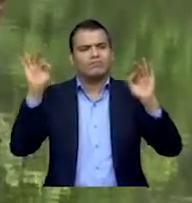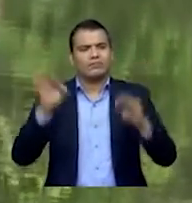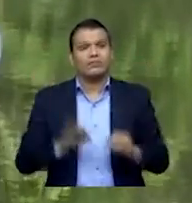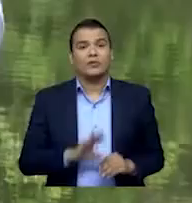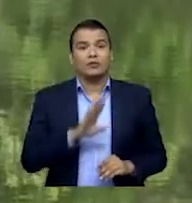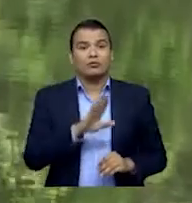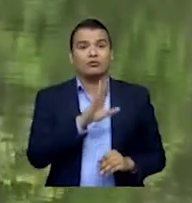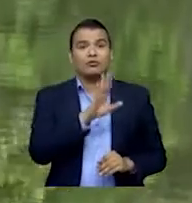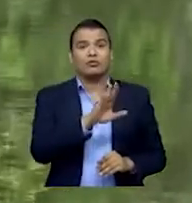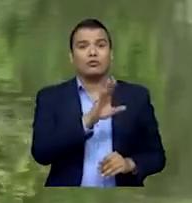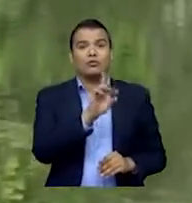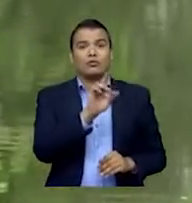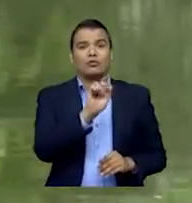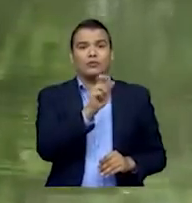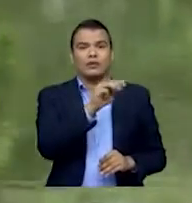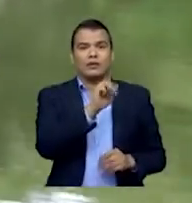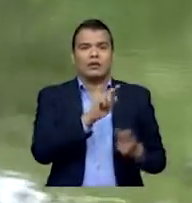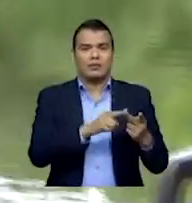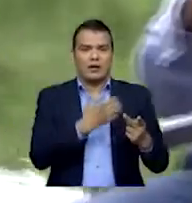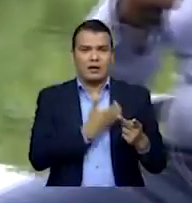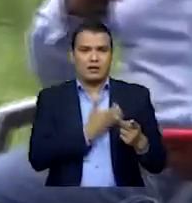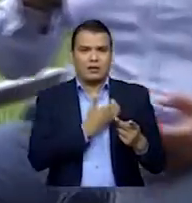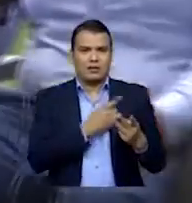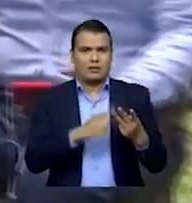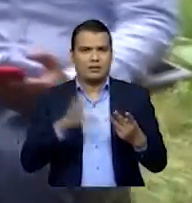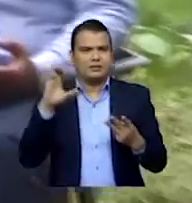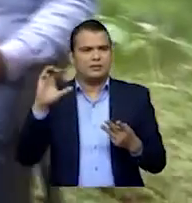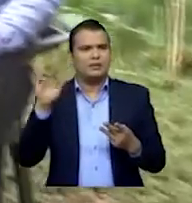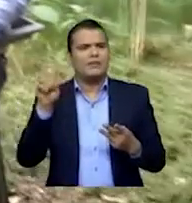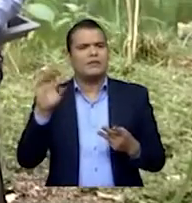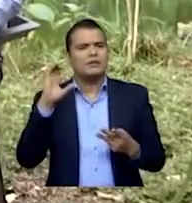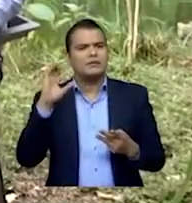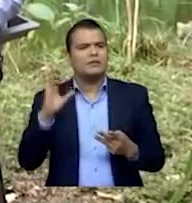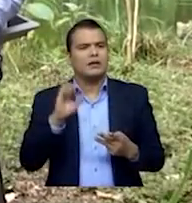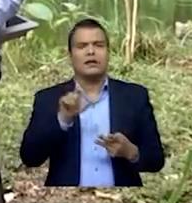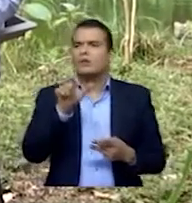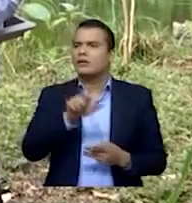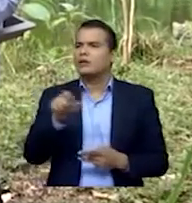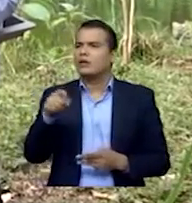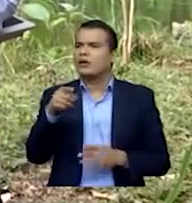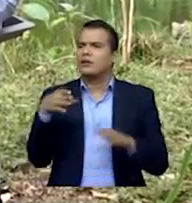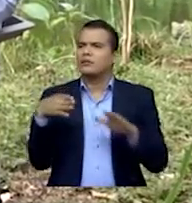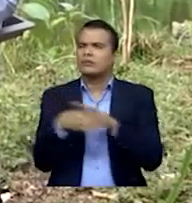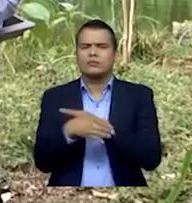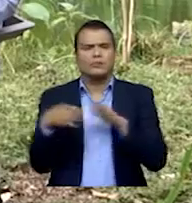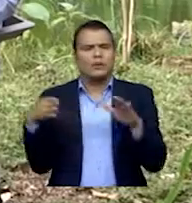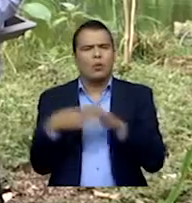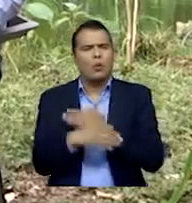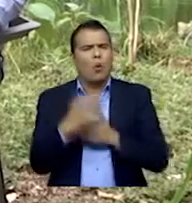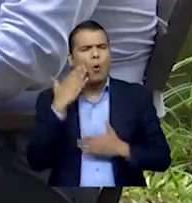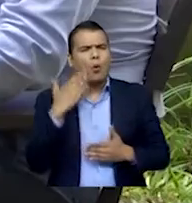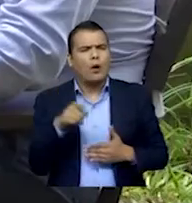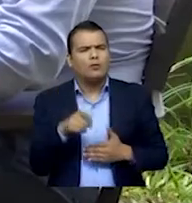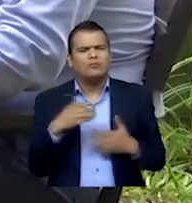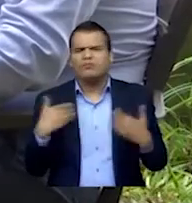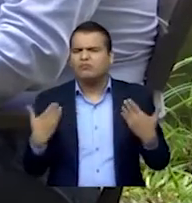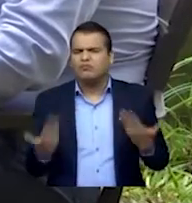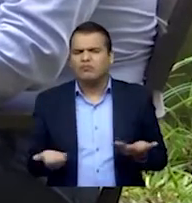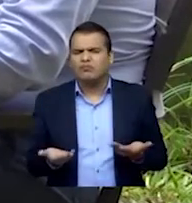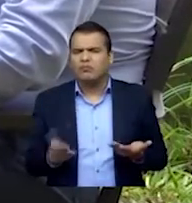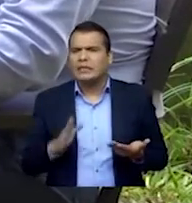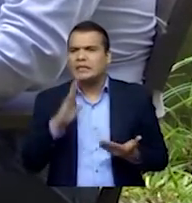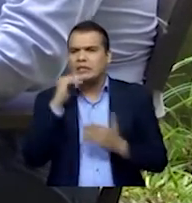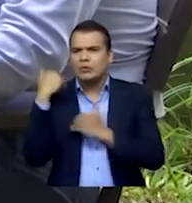el alma municipio y cbs bueno director y cuando la gente podrá empezar a disfrutar este ecoparque y quien